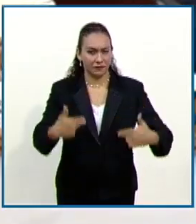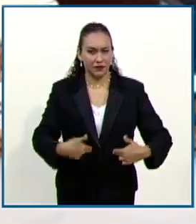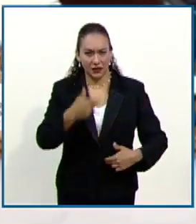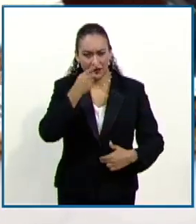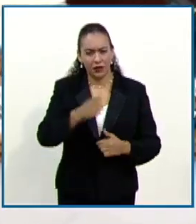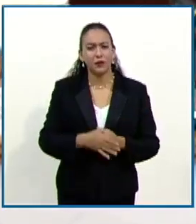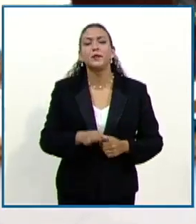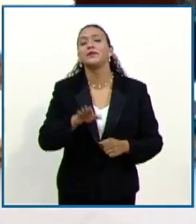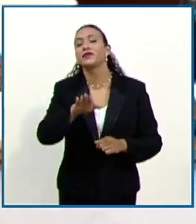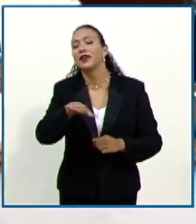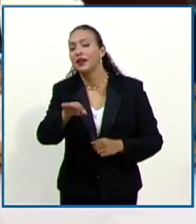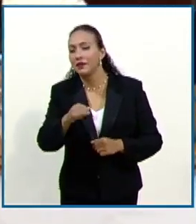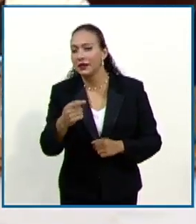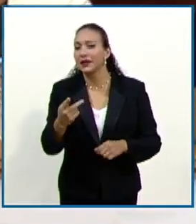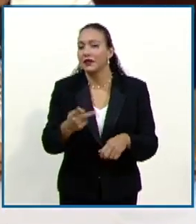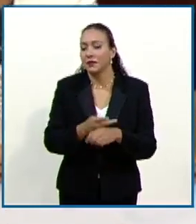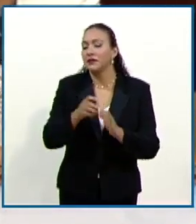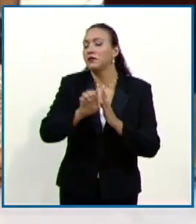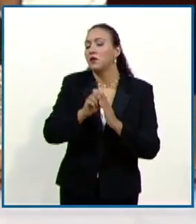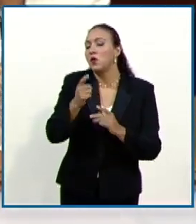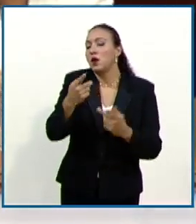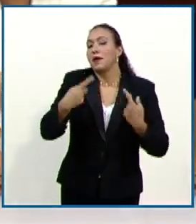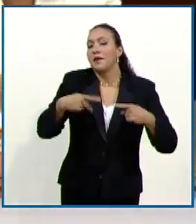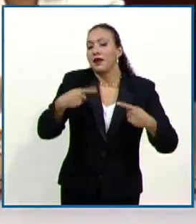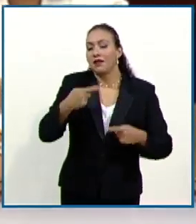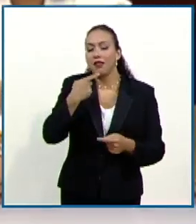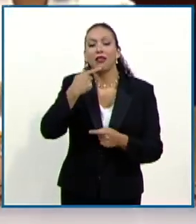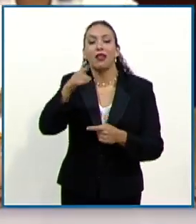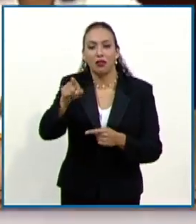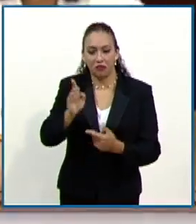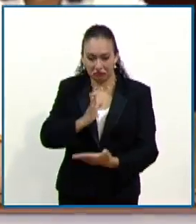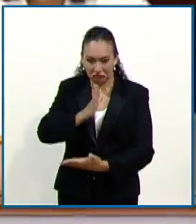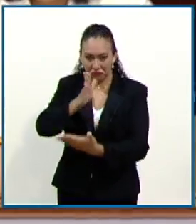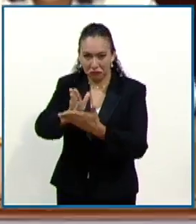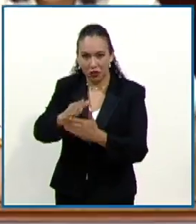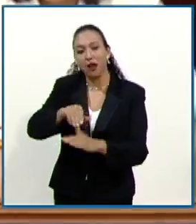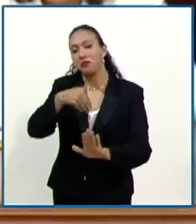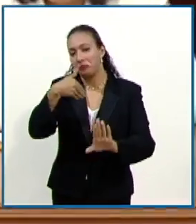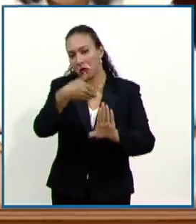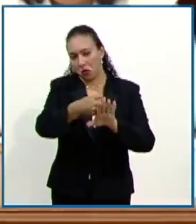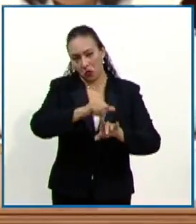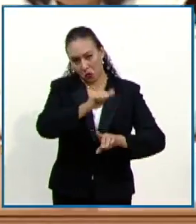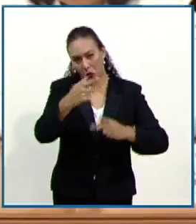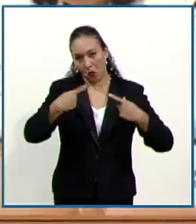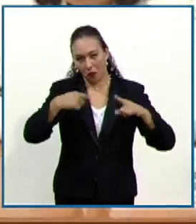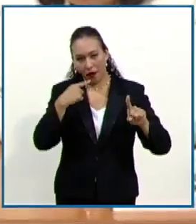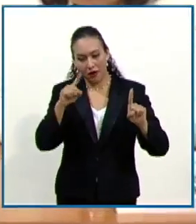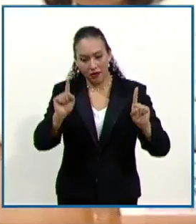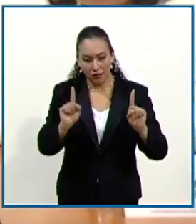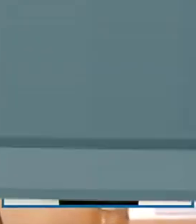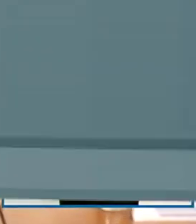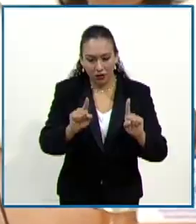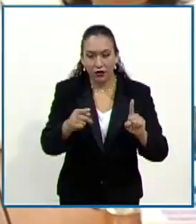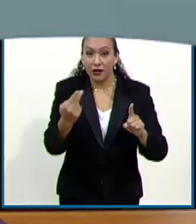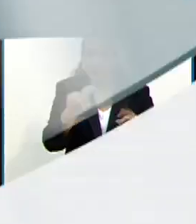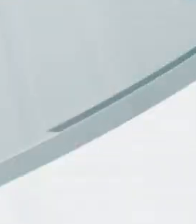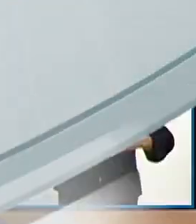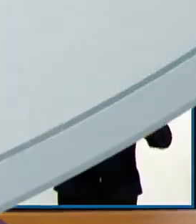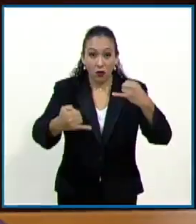que tienen las partes al acudir a juicio de contar con personas juzgadoras independientes.